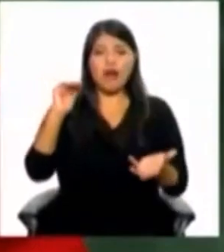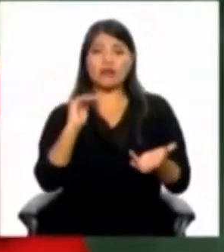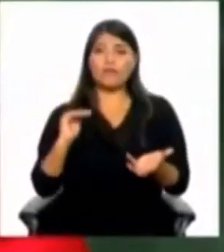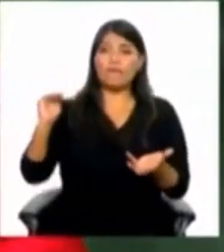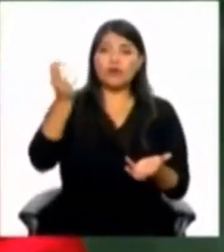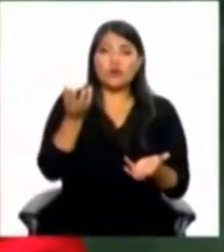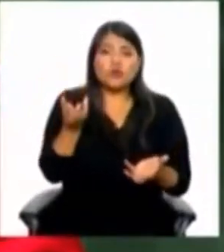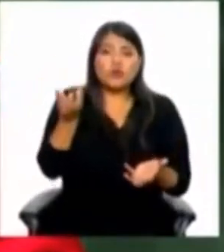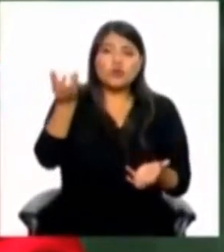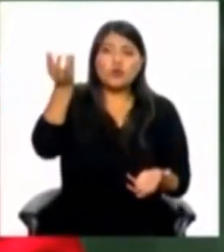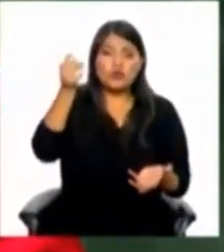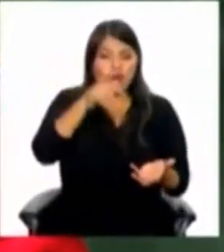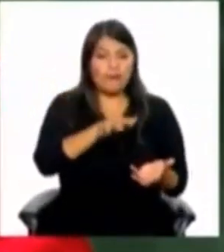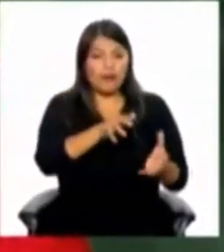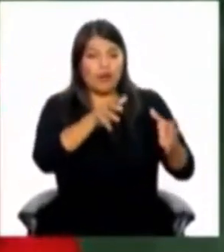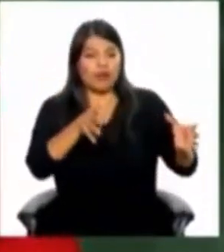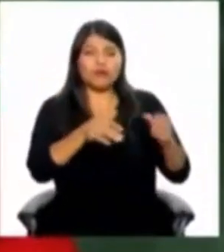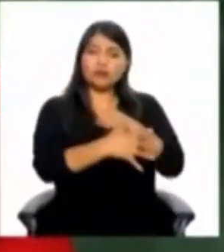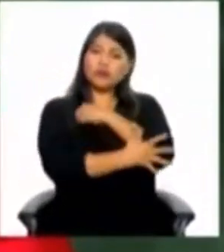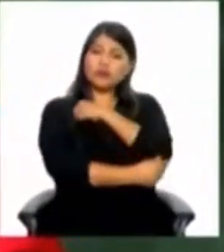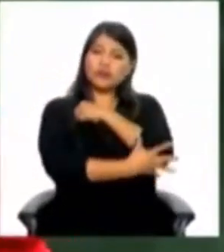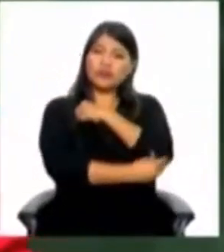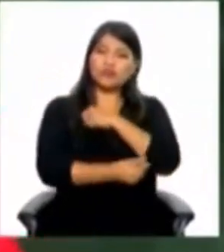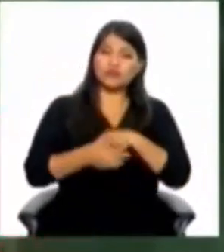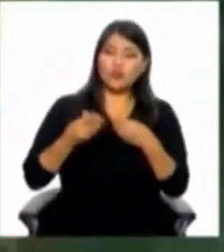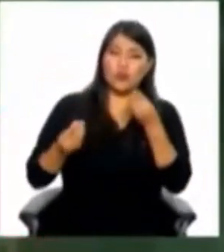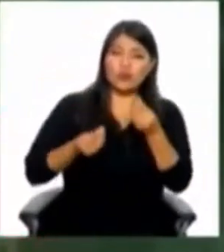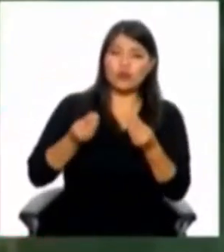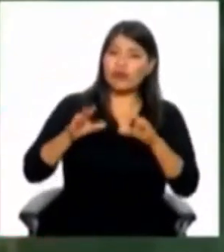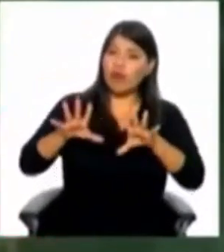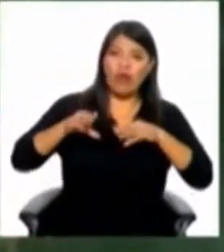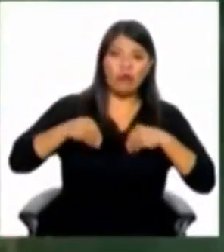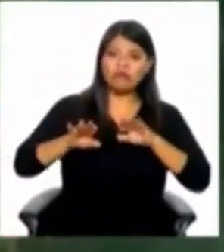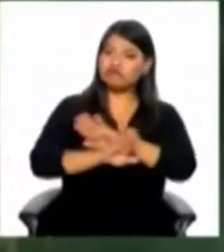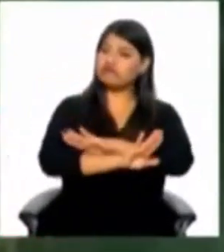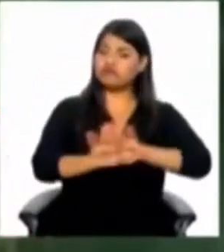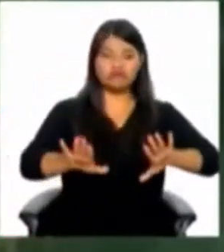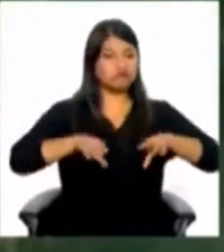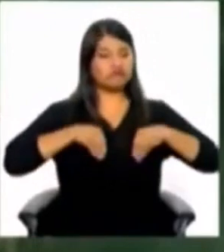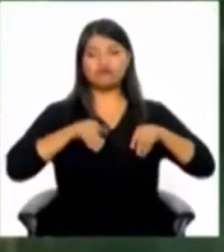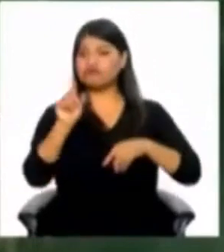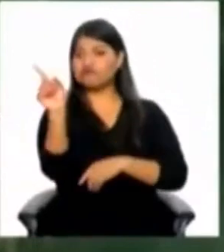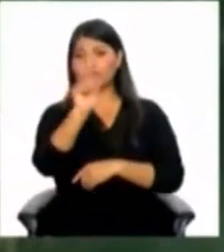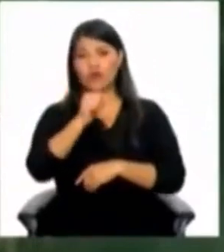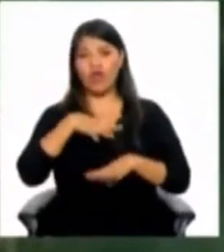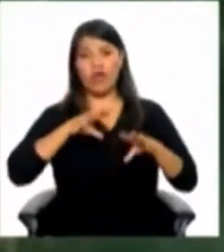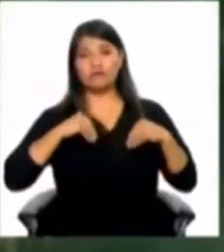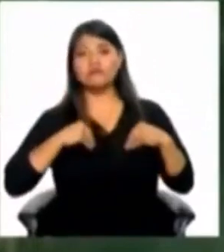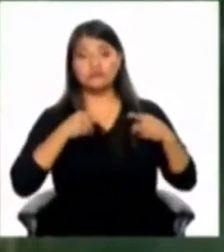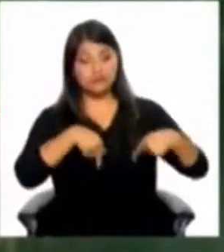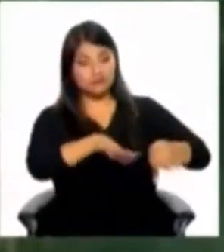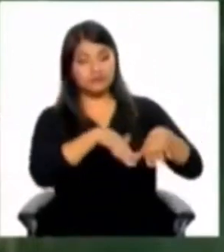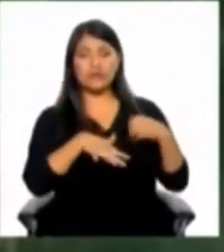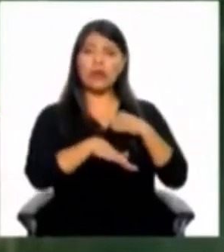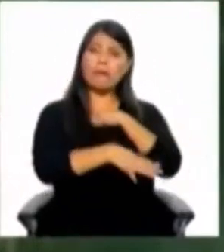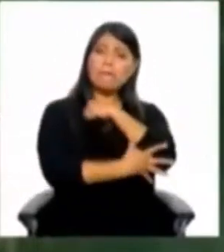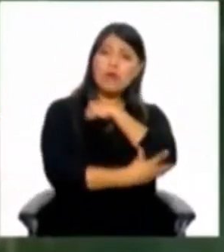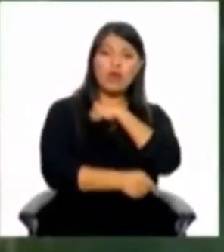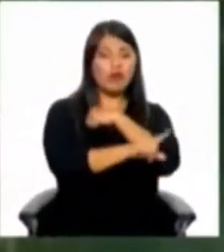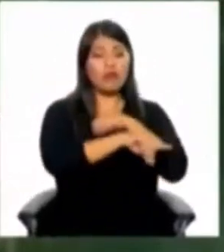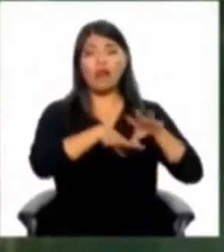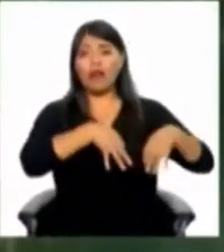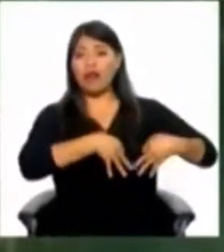niveles nacionales de pobreza. No podemos aceptar ese escenario, señor presidente. El momento es